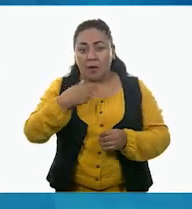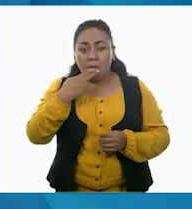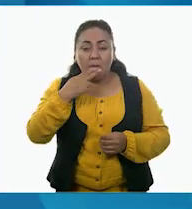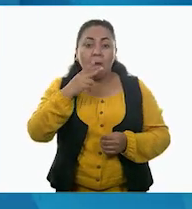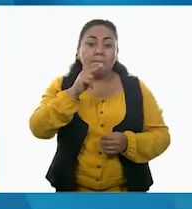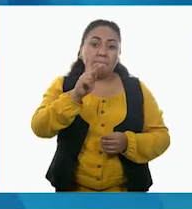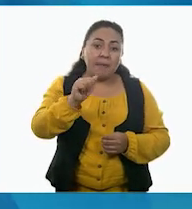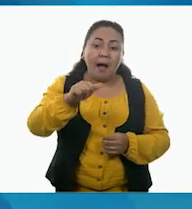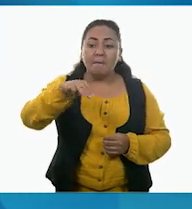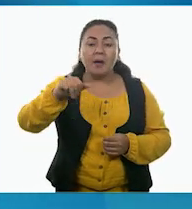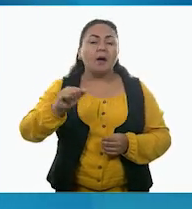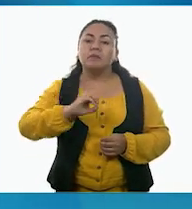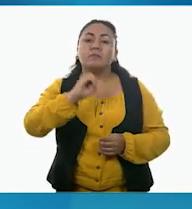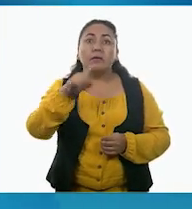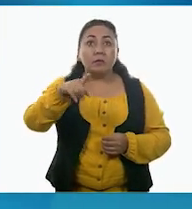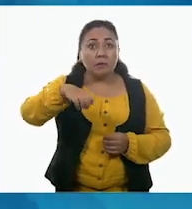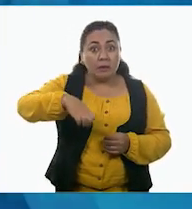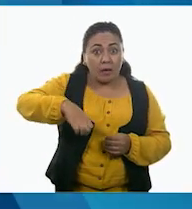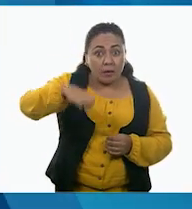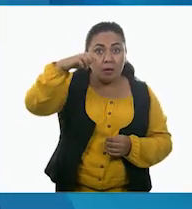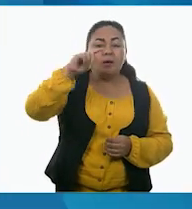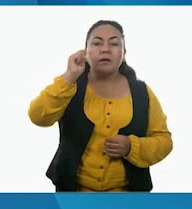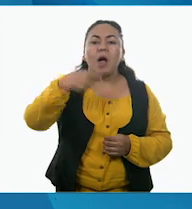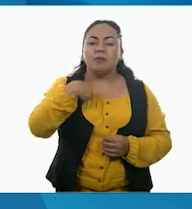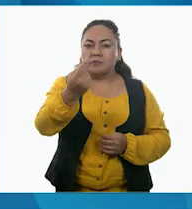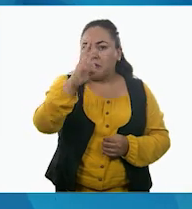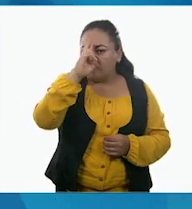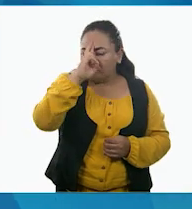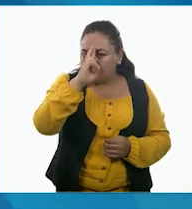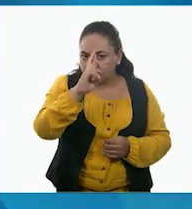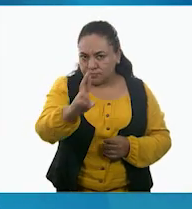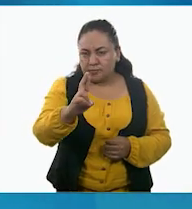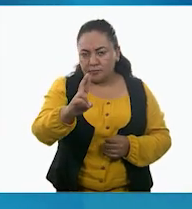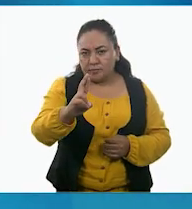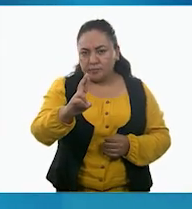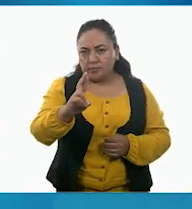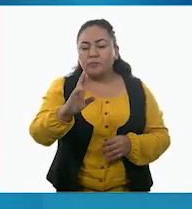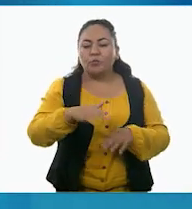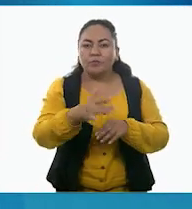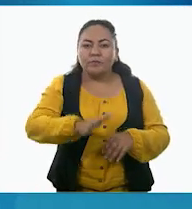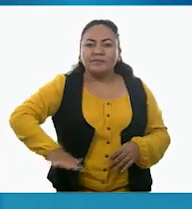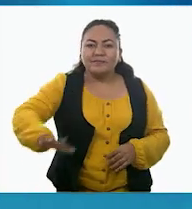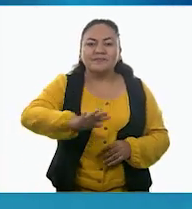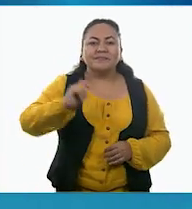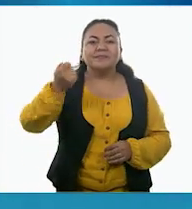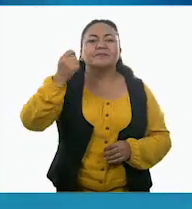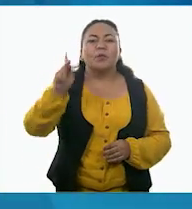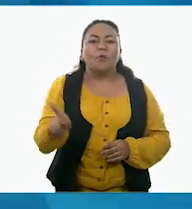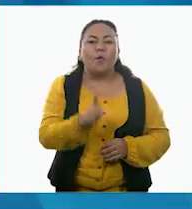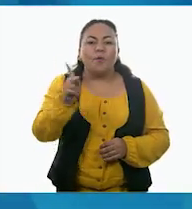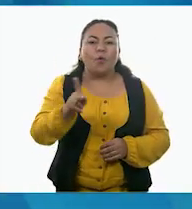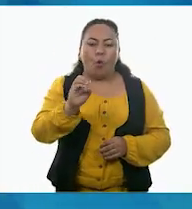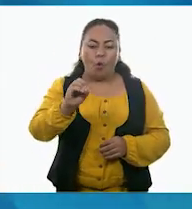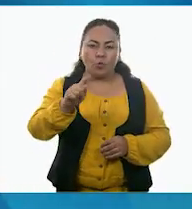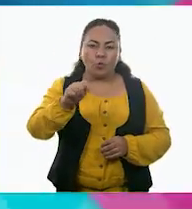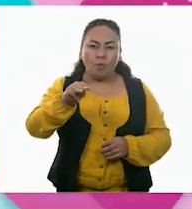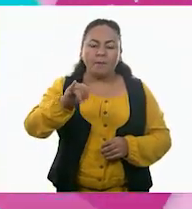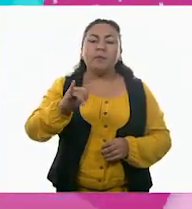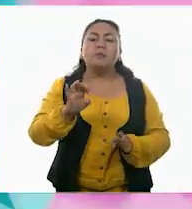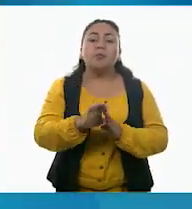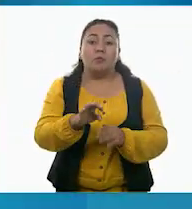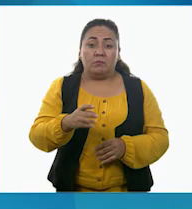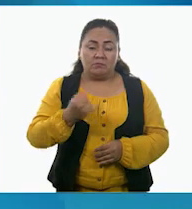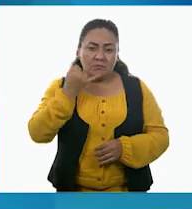estas palabras. Simplemente demuestran respeto, dado que la sociedad otomí, pues, en su lenguaje es muy